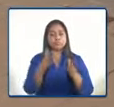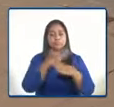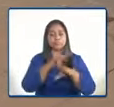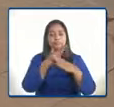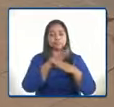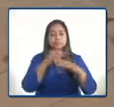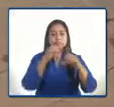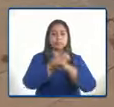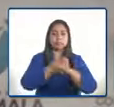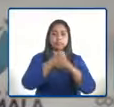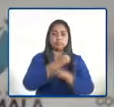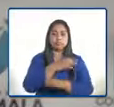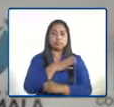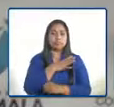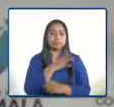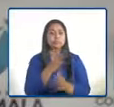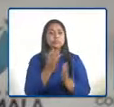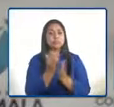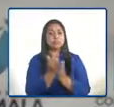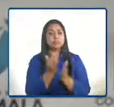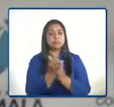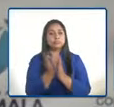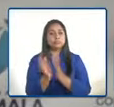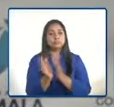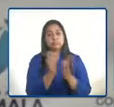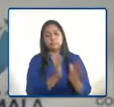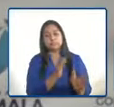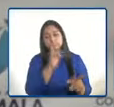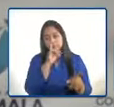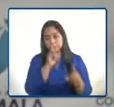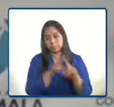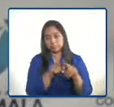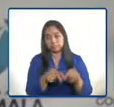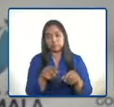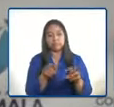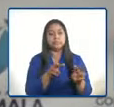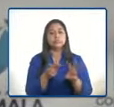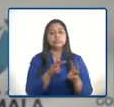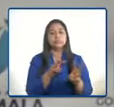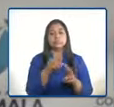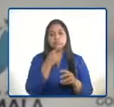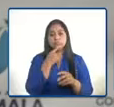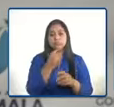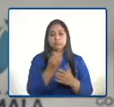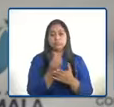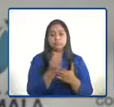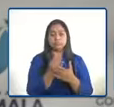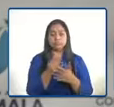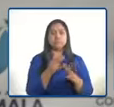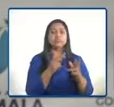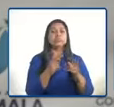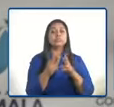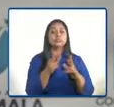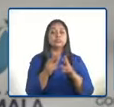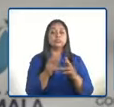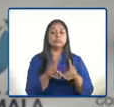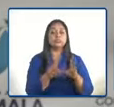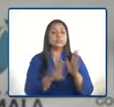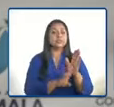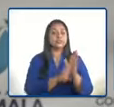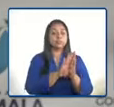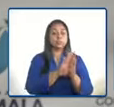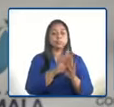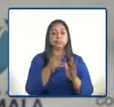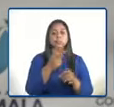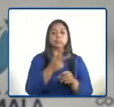instituciones se planteen. Y la segunda razón que explica el modelo de atención institucional está relacionado al desarrollo humano en